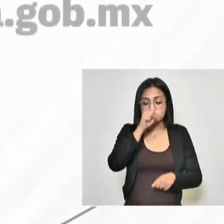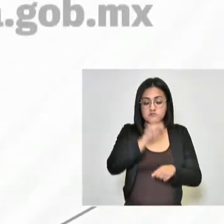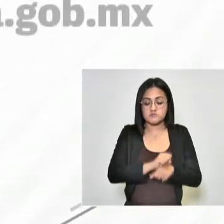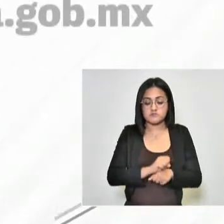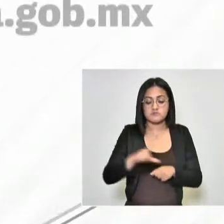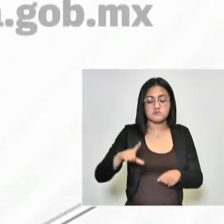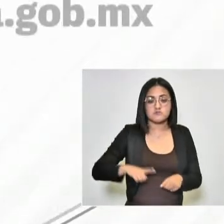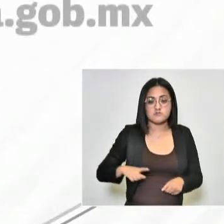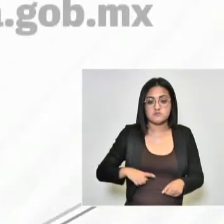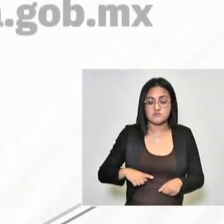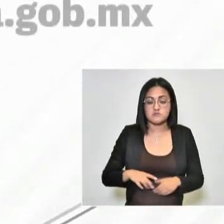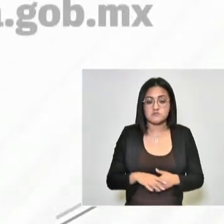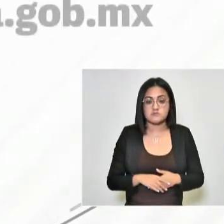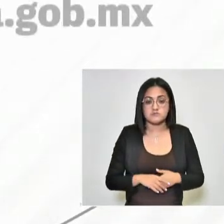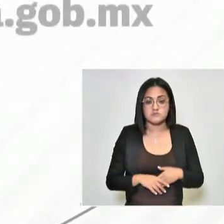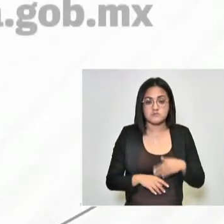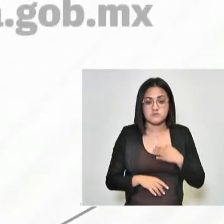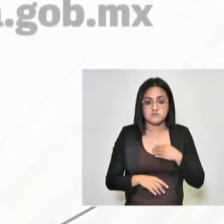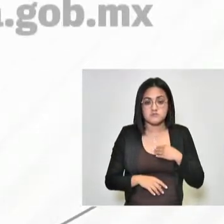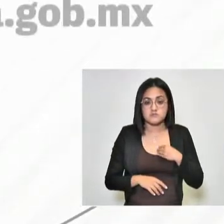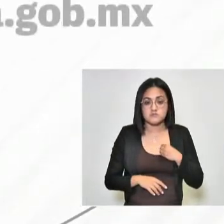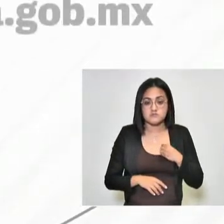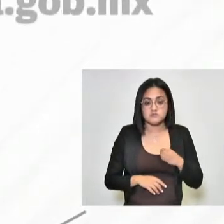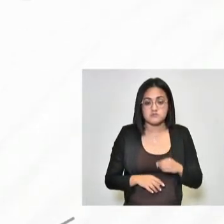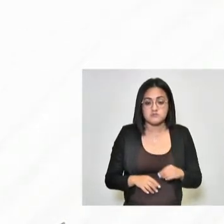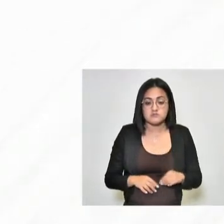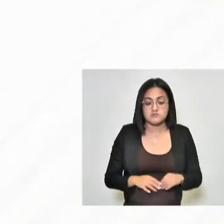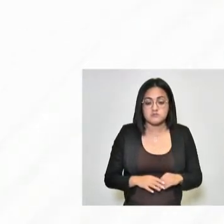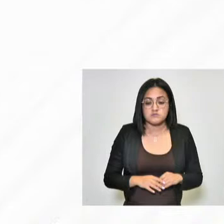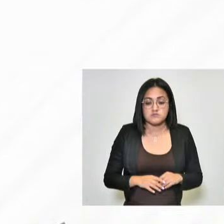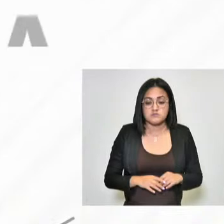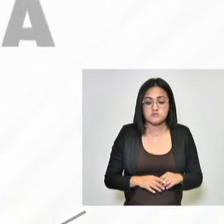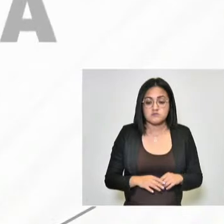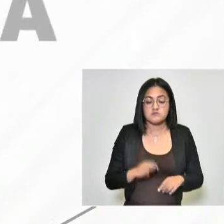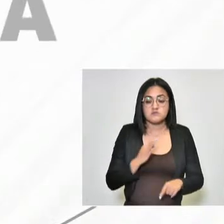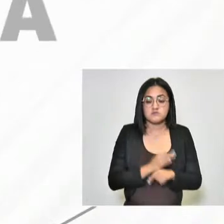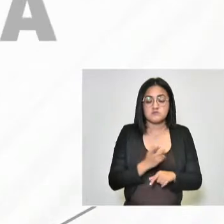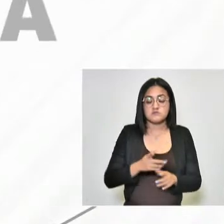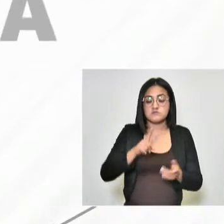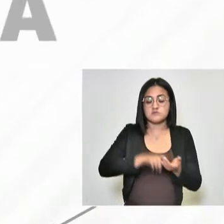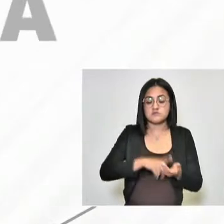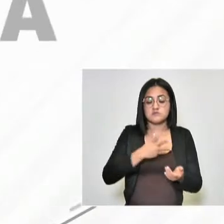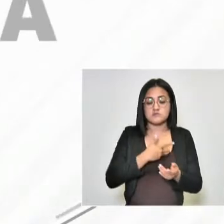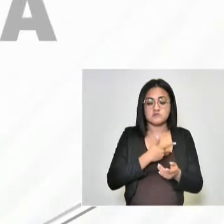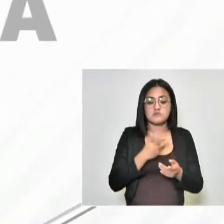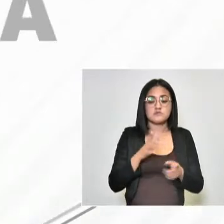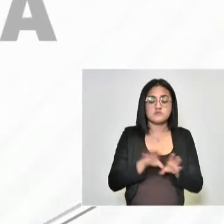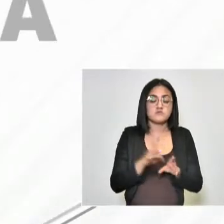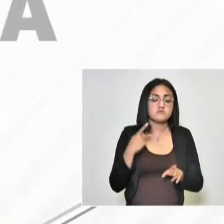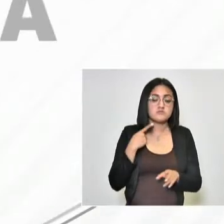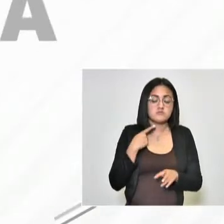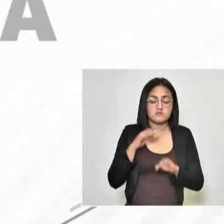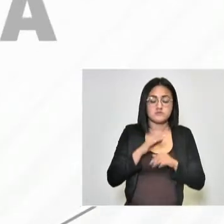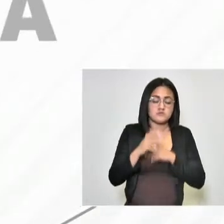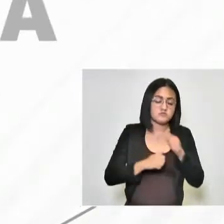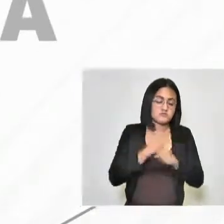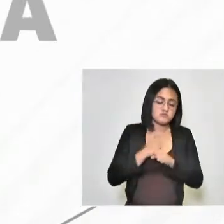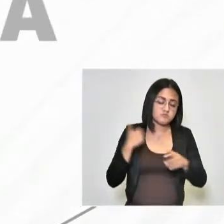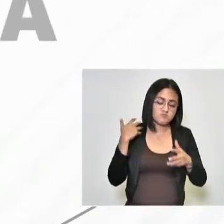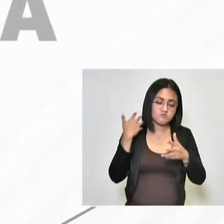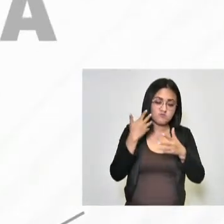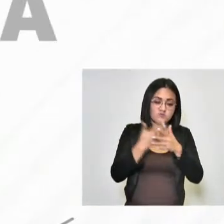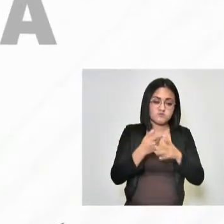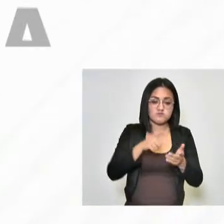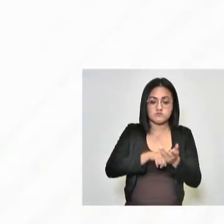de Gobernación? Ha sido incluso operador político desde hace pues varios años del